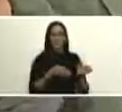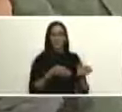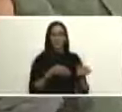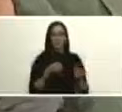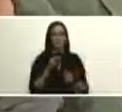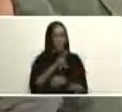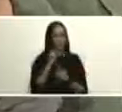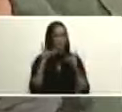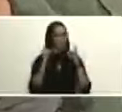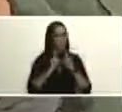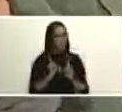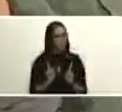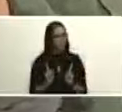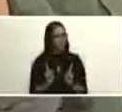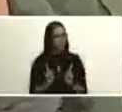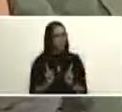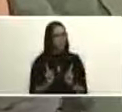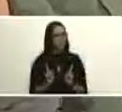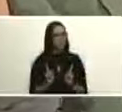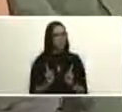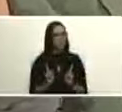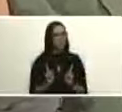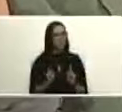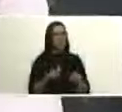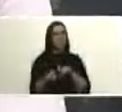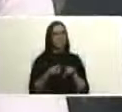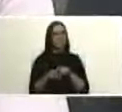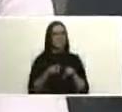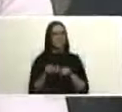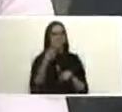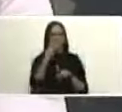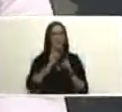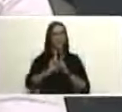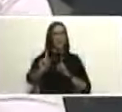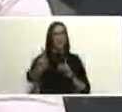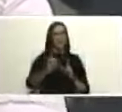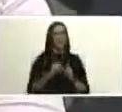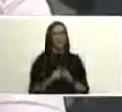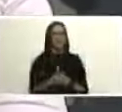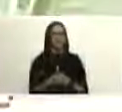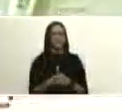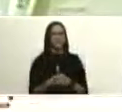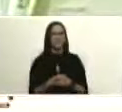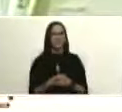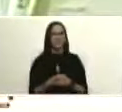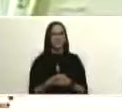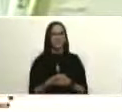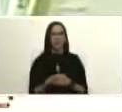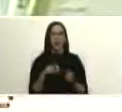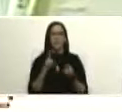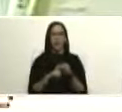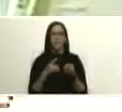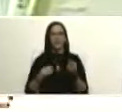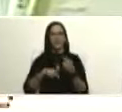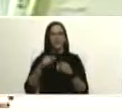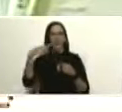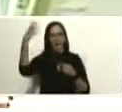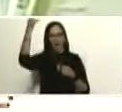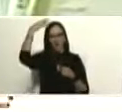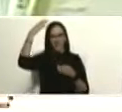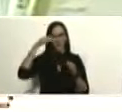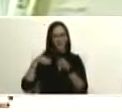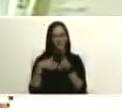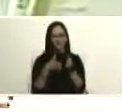foto. Y se dejan del chisme de estar viéndome de lejos. Nos vamos, Silita y yo, a bañarnos el